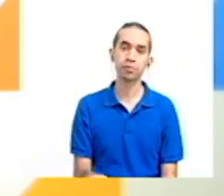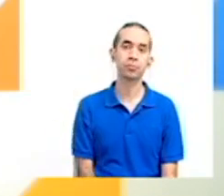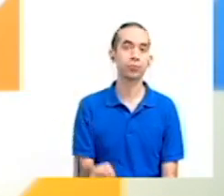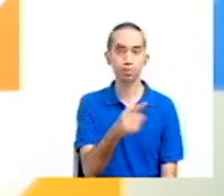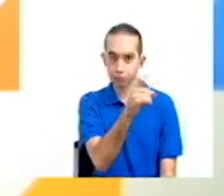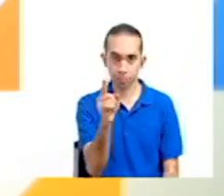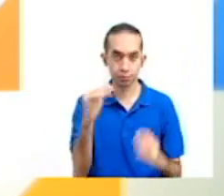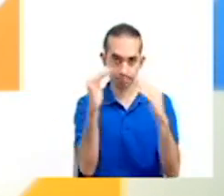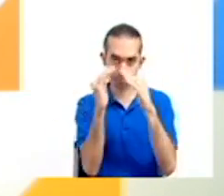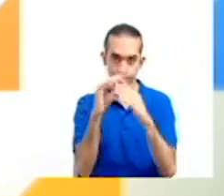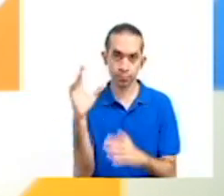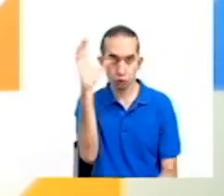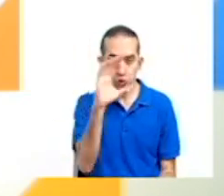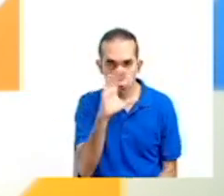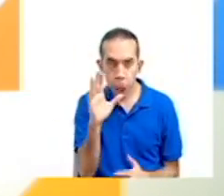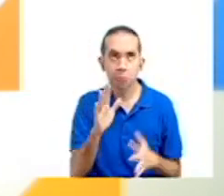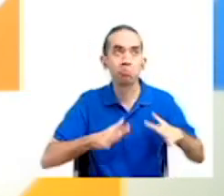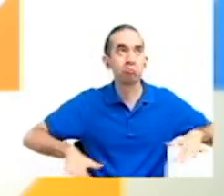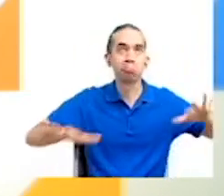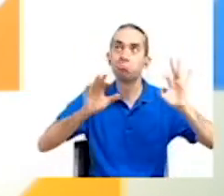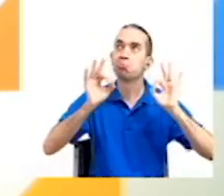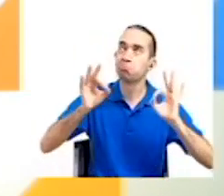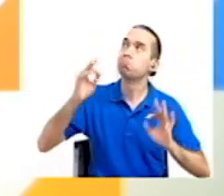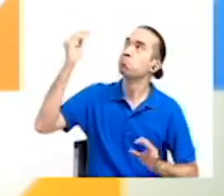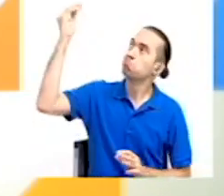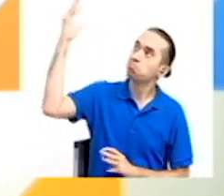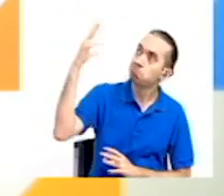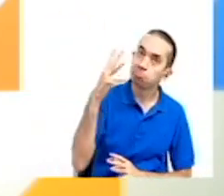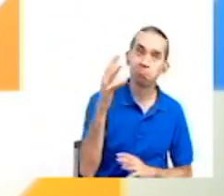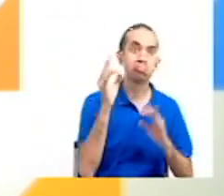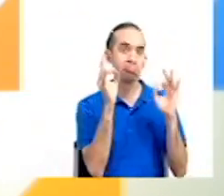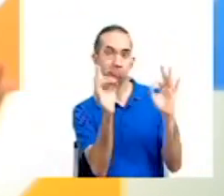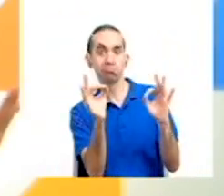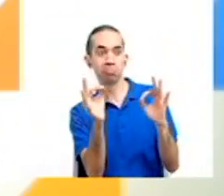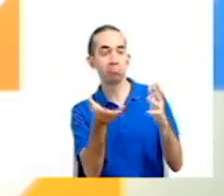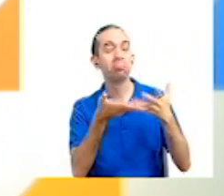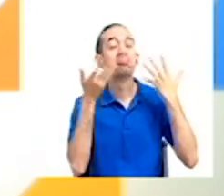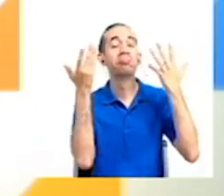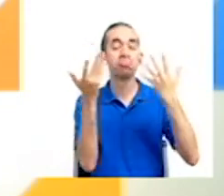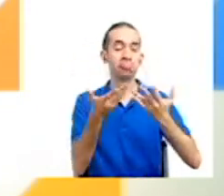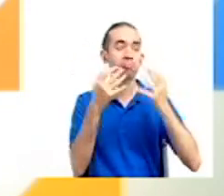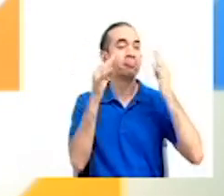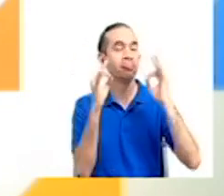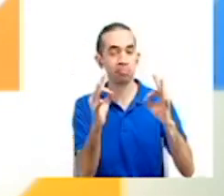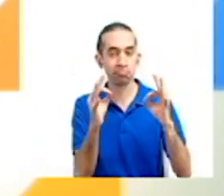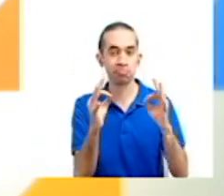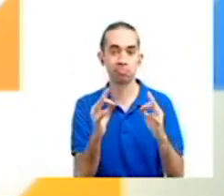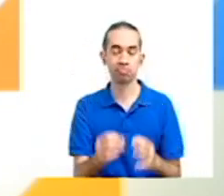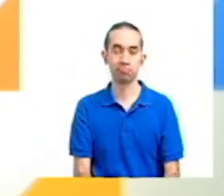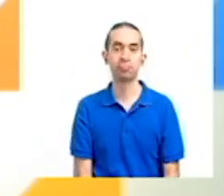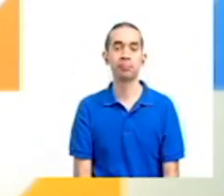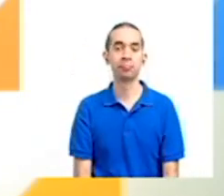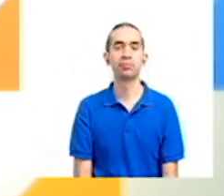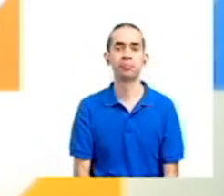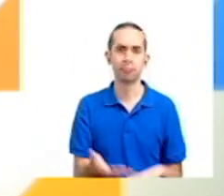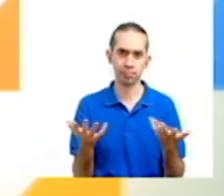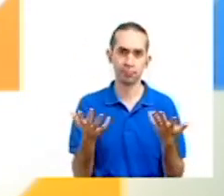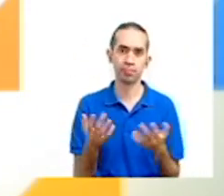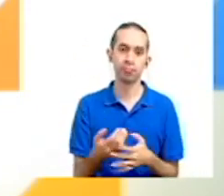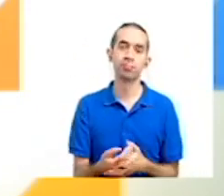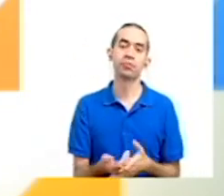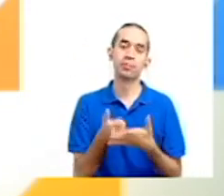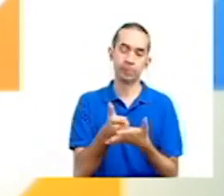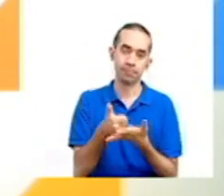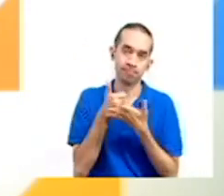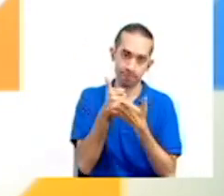en su casa un lugar donde haya buena iluminación, donde haya buen aire, que haya aire fresco, porque estas cosas